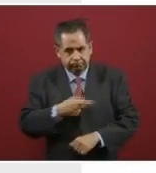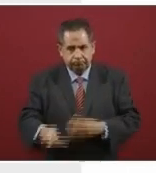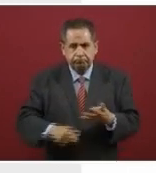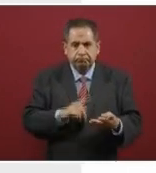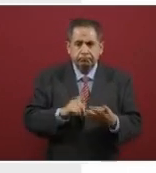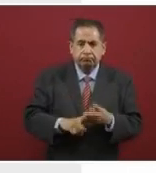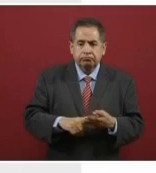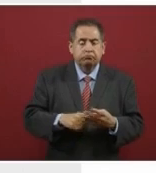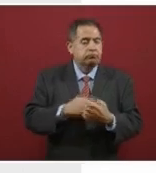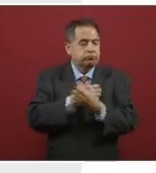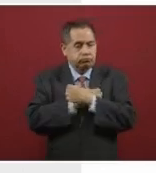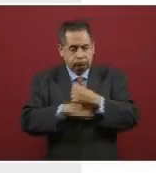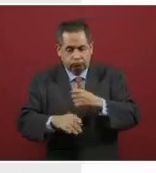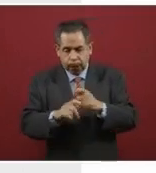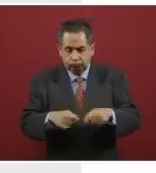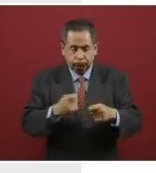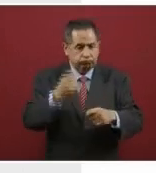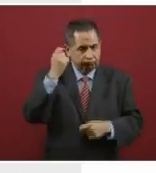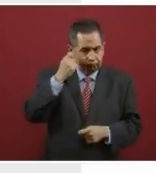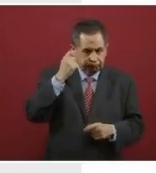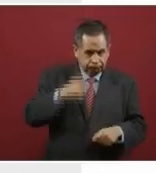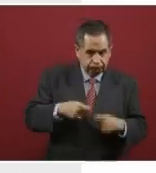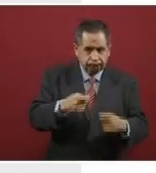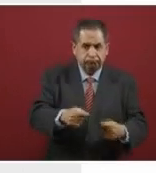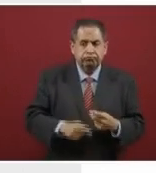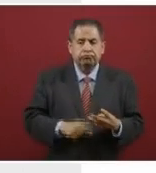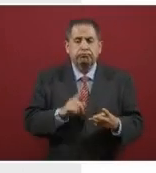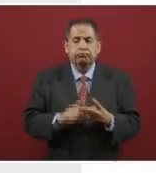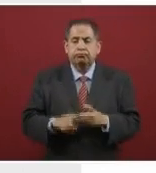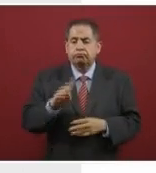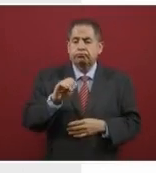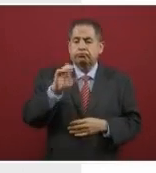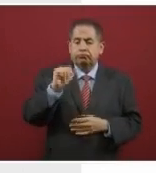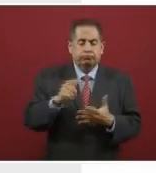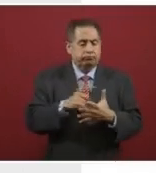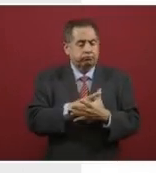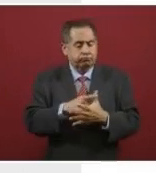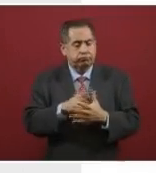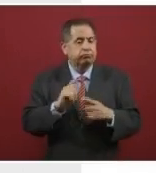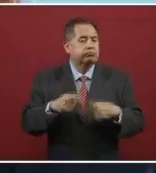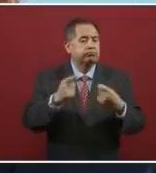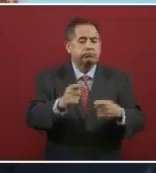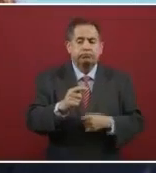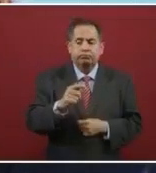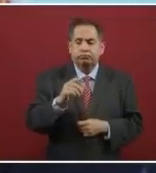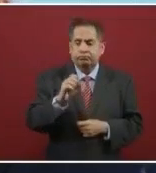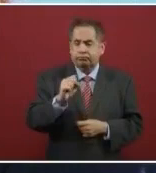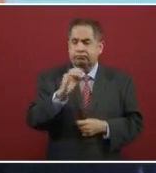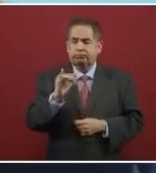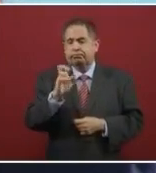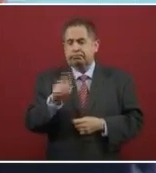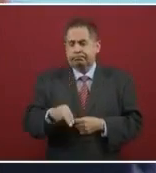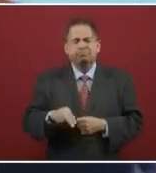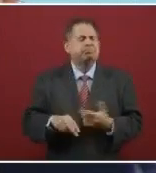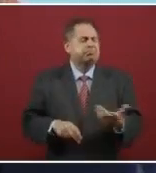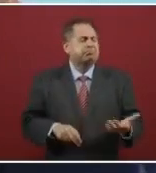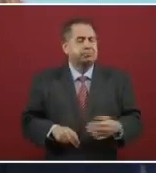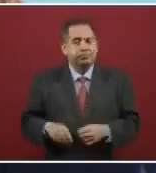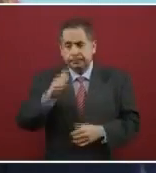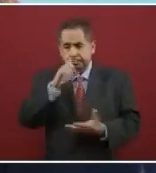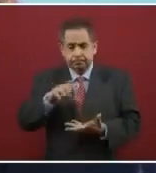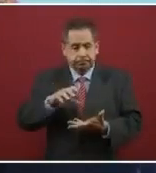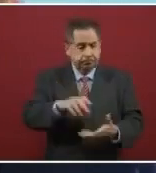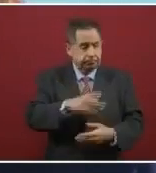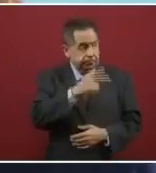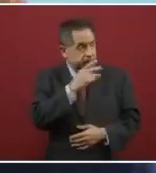más becarios, la beca de educación media superior y la producción para el bienestar. Y también se estableció un recurso previsto para la orfandad,